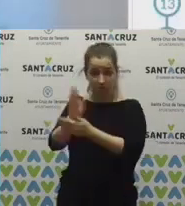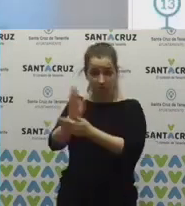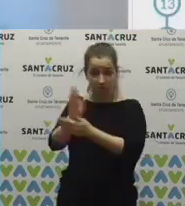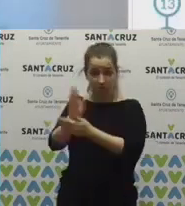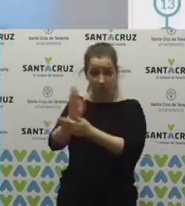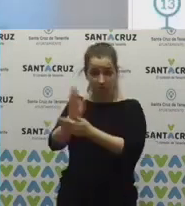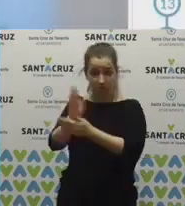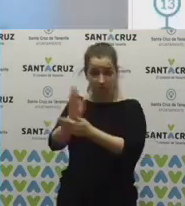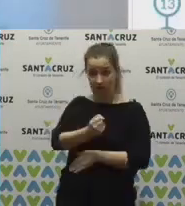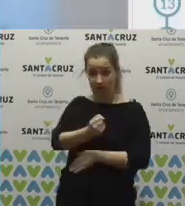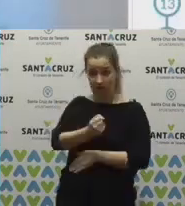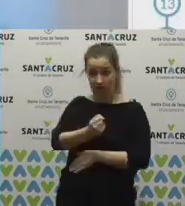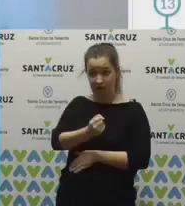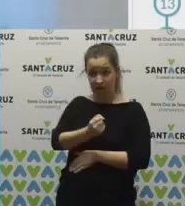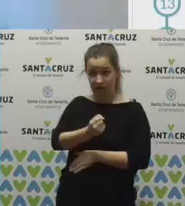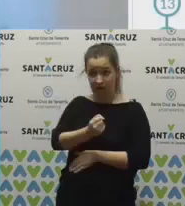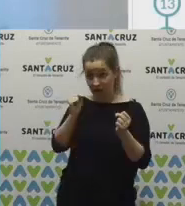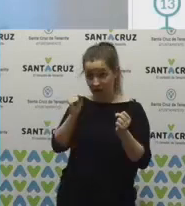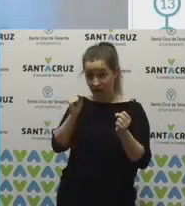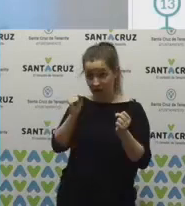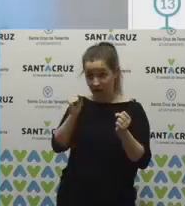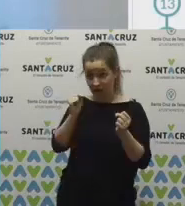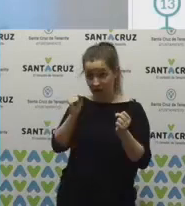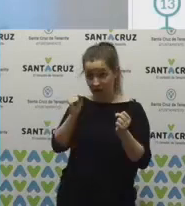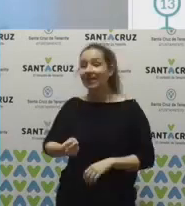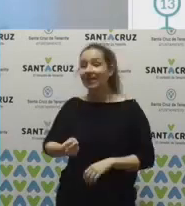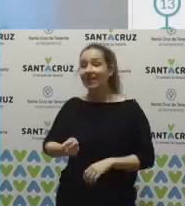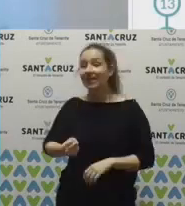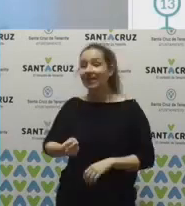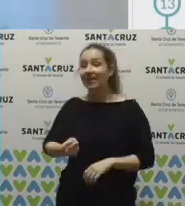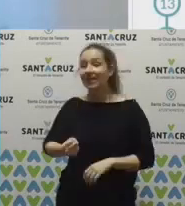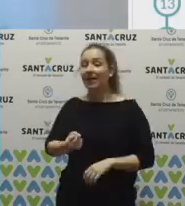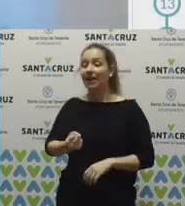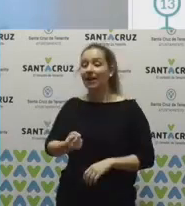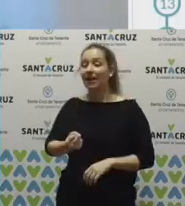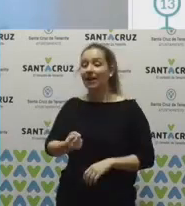moción el grupo de gobierno lo que hace un mes eso es